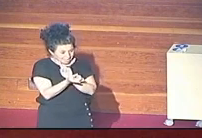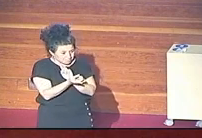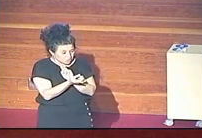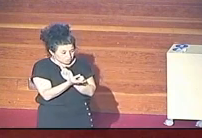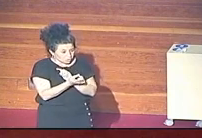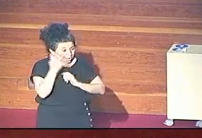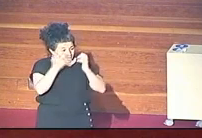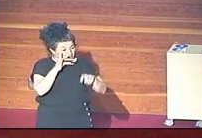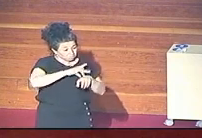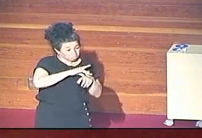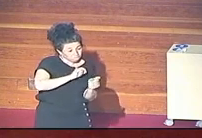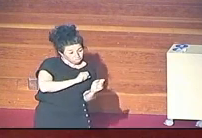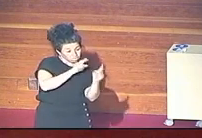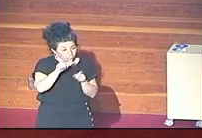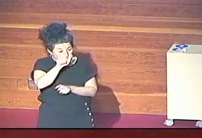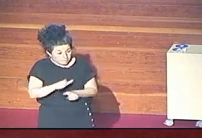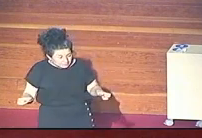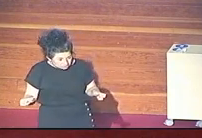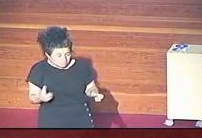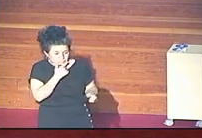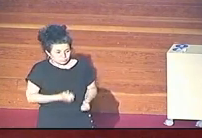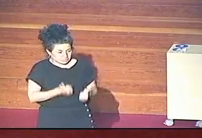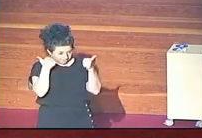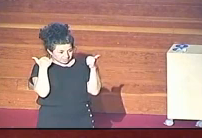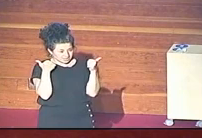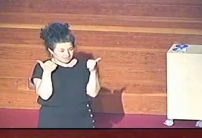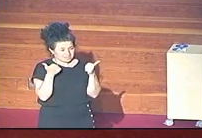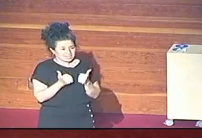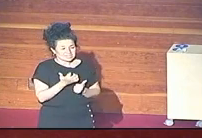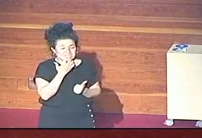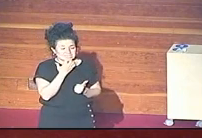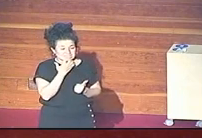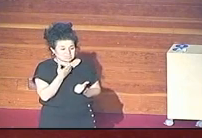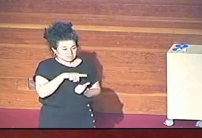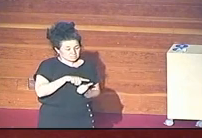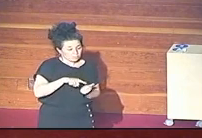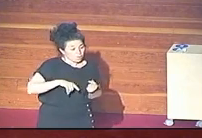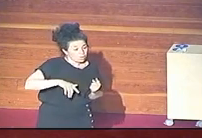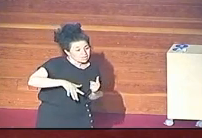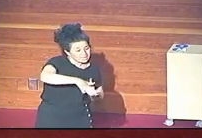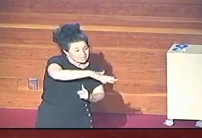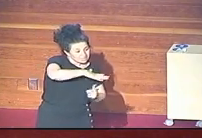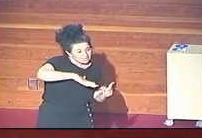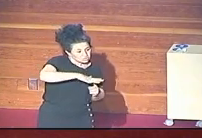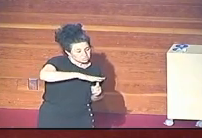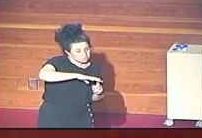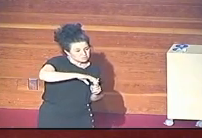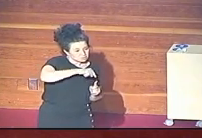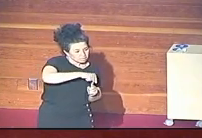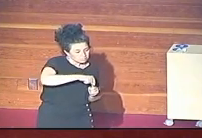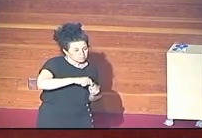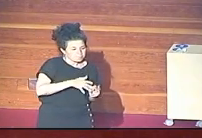del estrés de degradación ambiental y de deterioro de esos ecosistemas si le añadimos más calor más inundaciones más